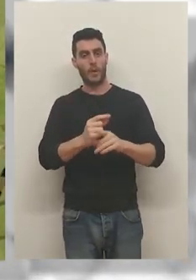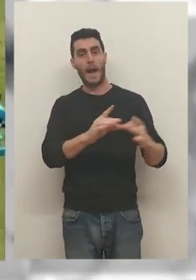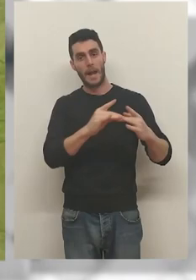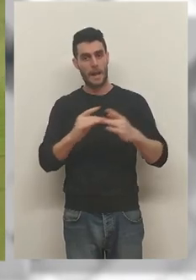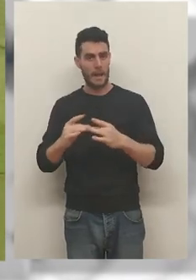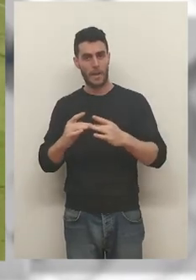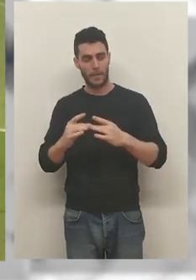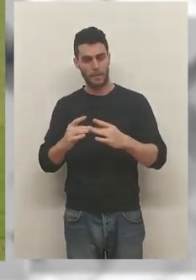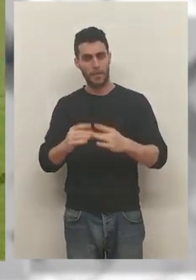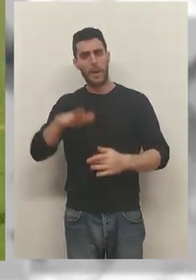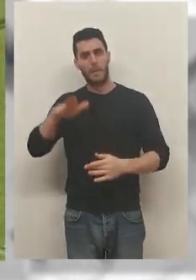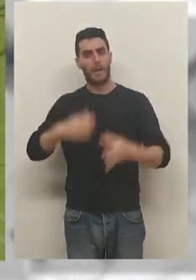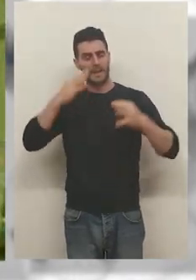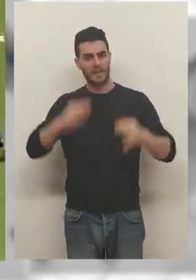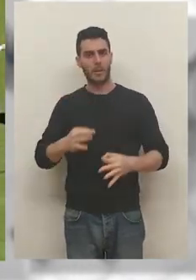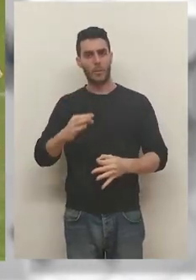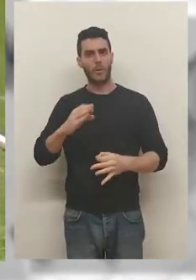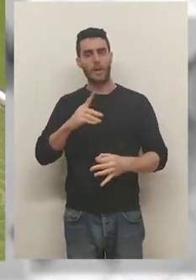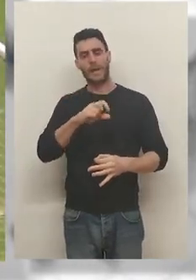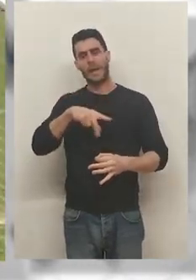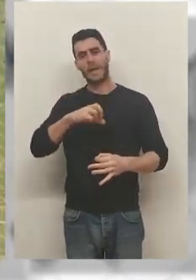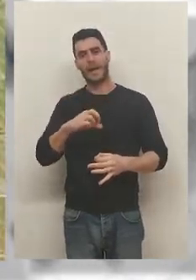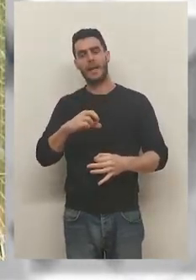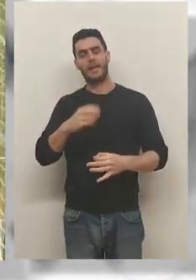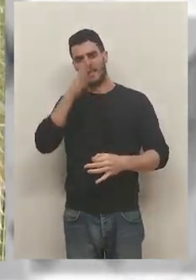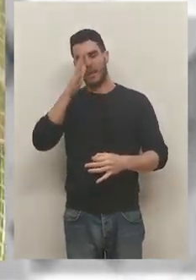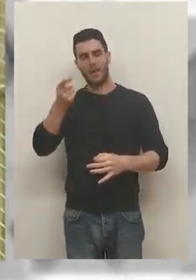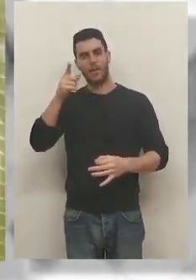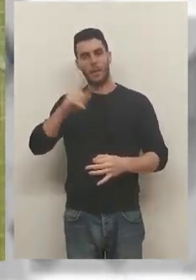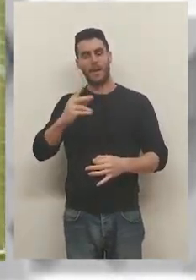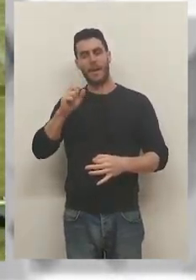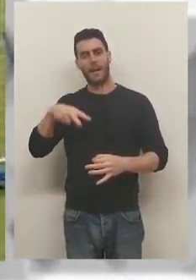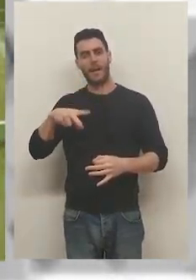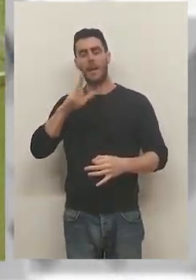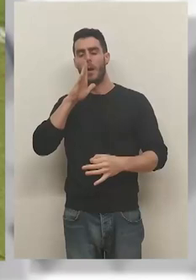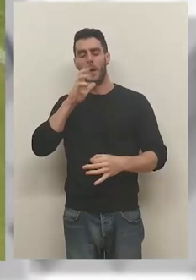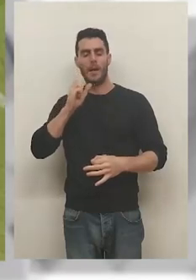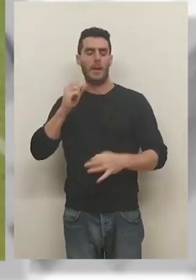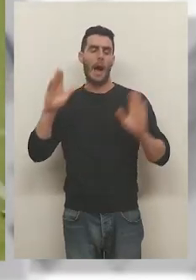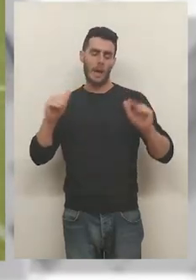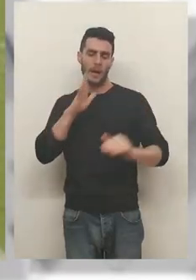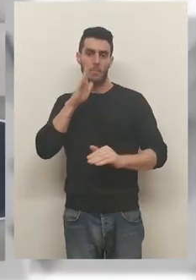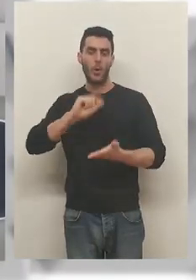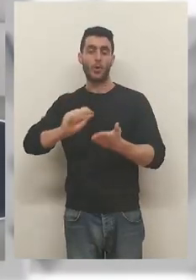el elden contará con Las bajas seguras de canela por sanción y de ángel por contrato